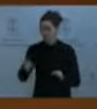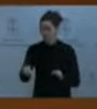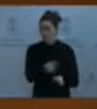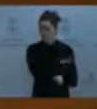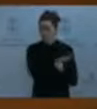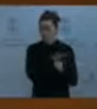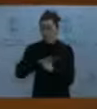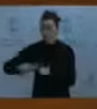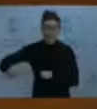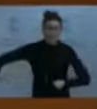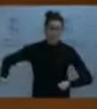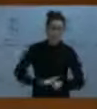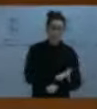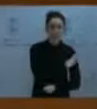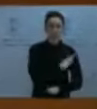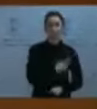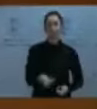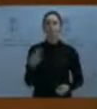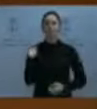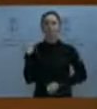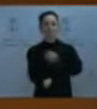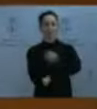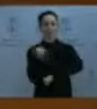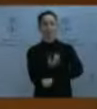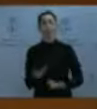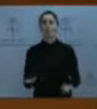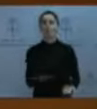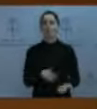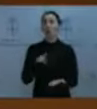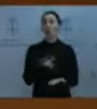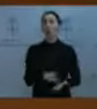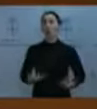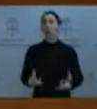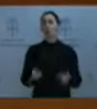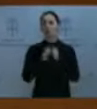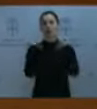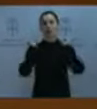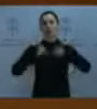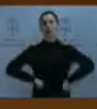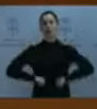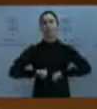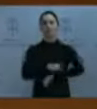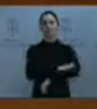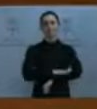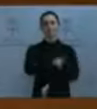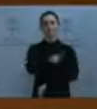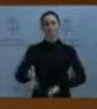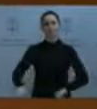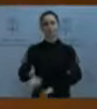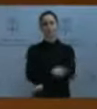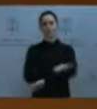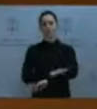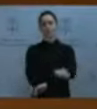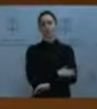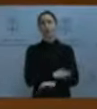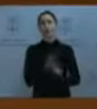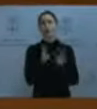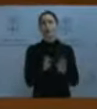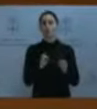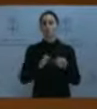se cerró el último acuerdo entre ministros de los Estados en Bruselas, la única comunidad